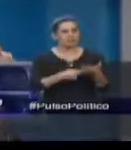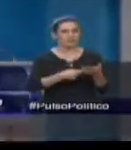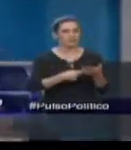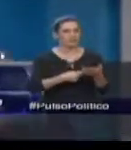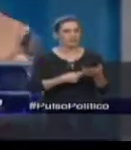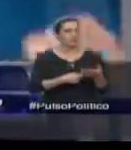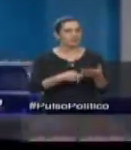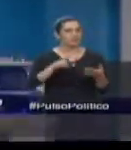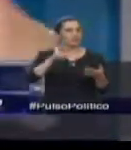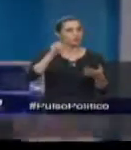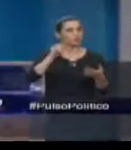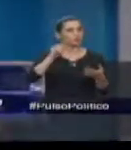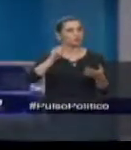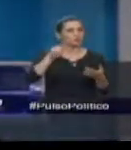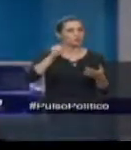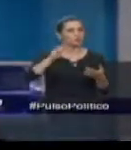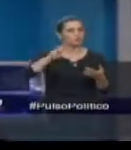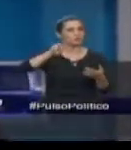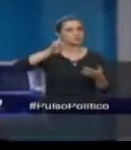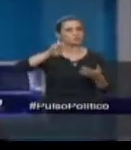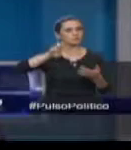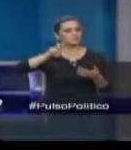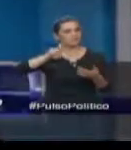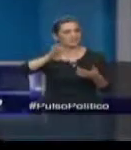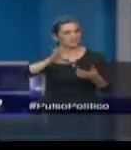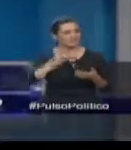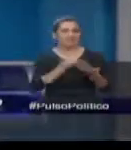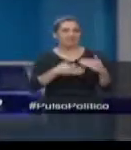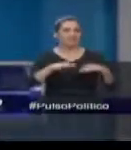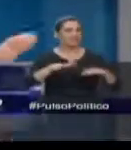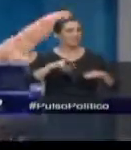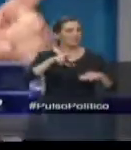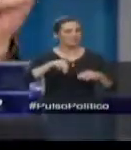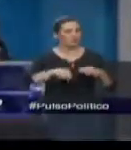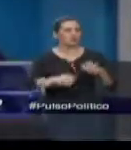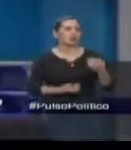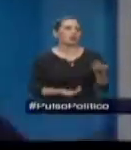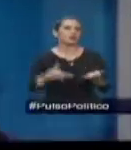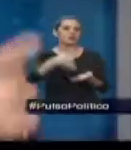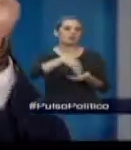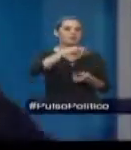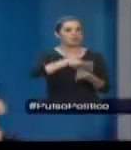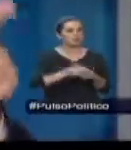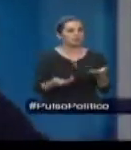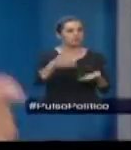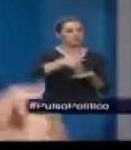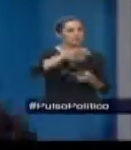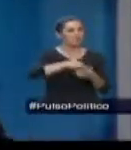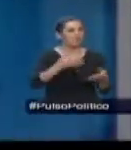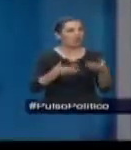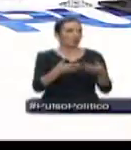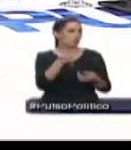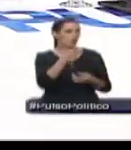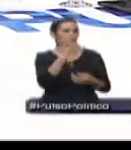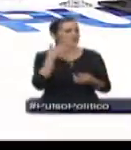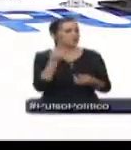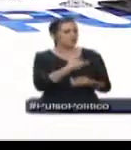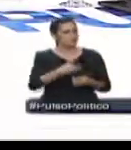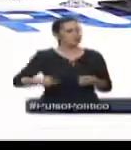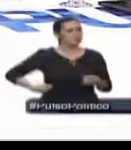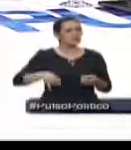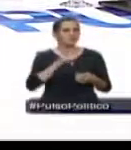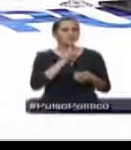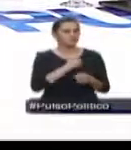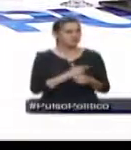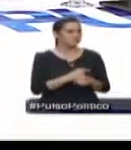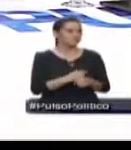roosevelt siga siendo reelecto indefinidamente a pesar de que rupert fue un normal uno de los mejores presidentes que he tenido los eeuu los a